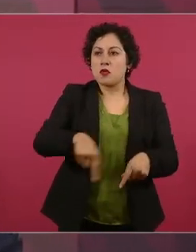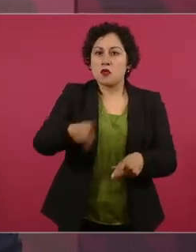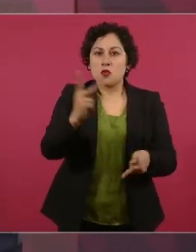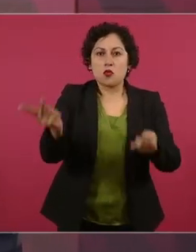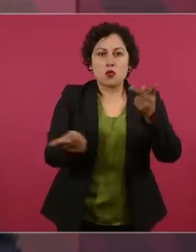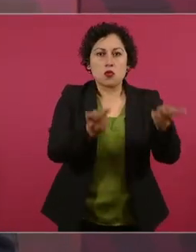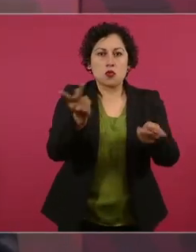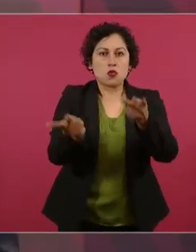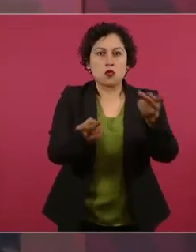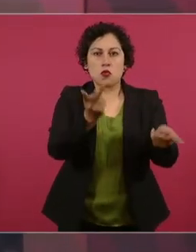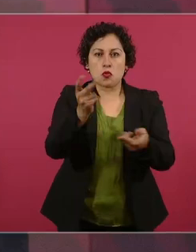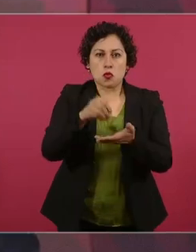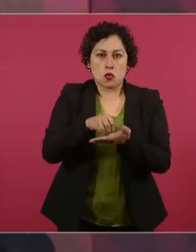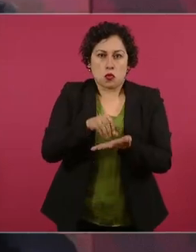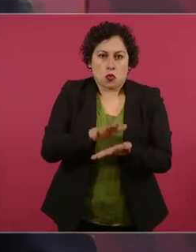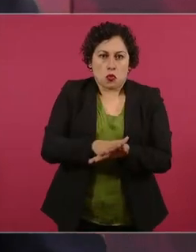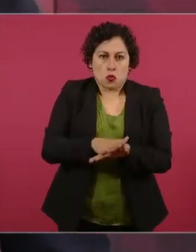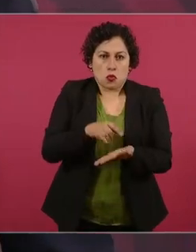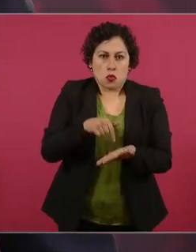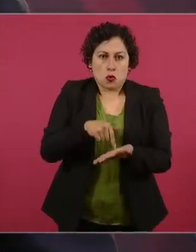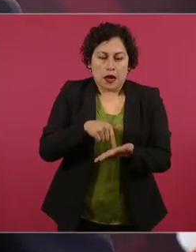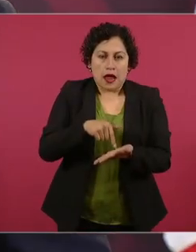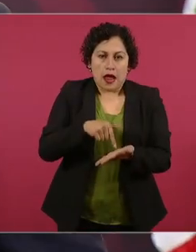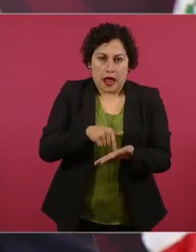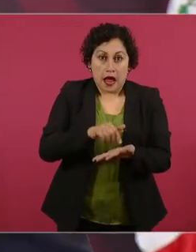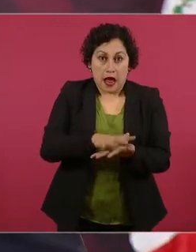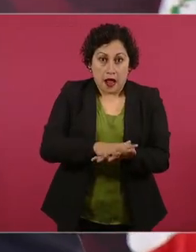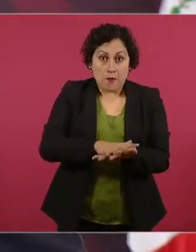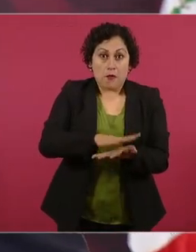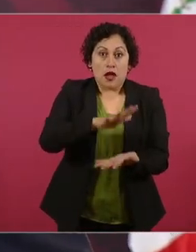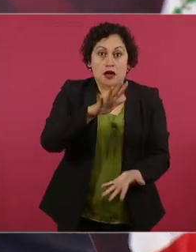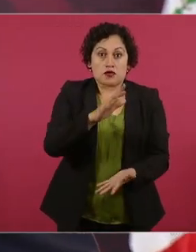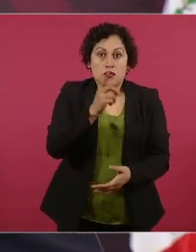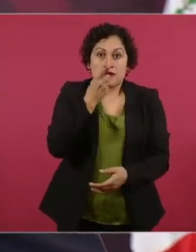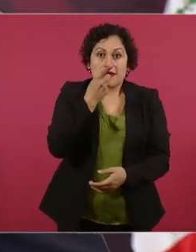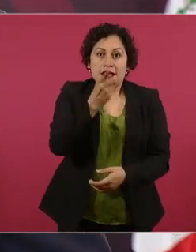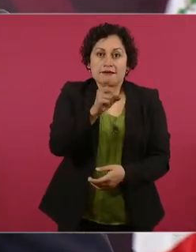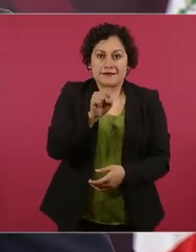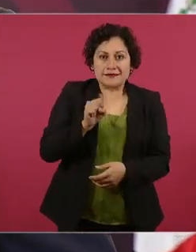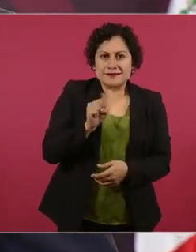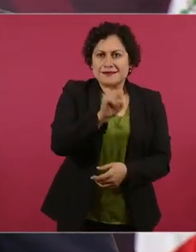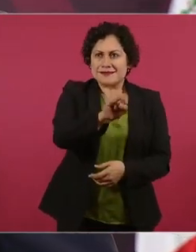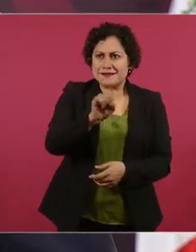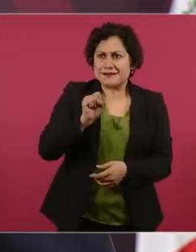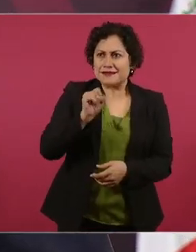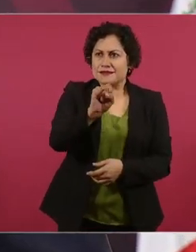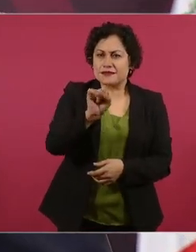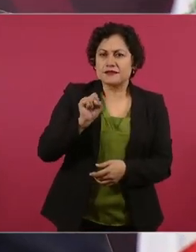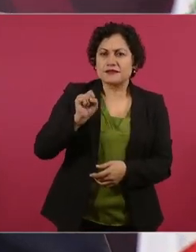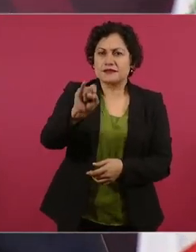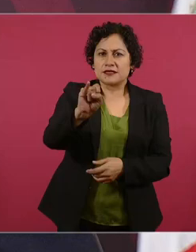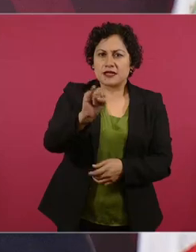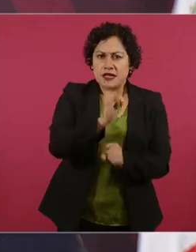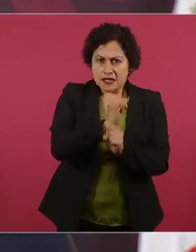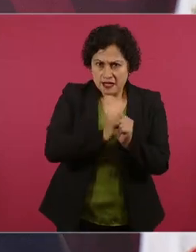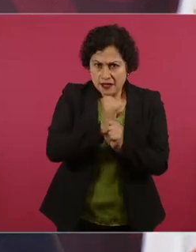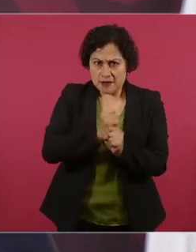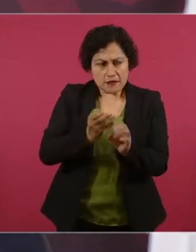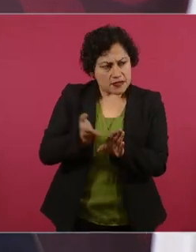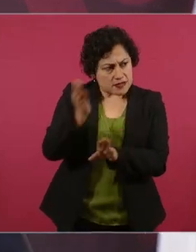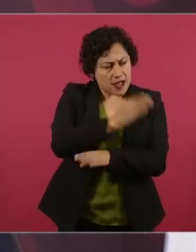y aunque la mayoría pidió que se investigara a los expresidentes, como no